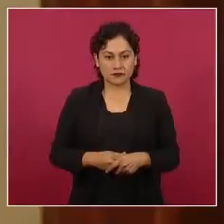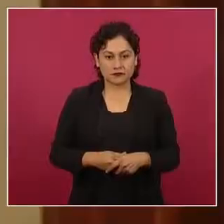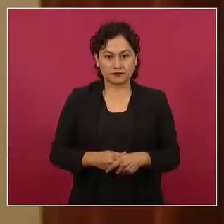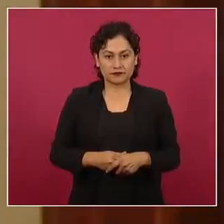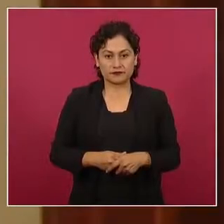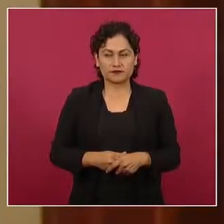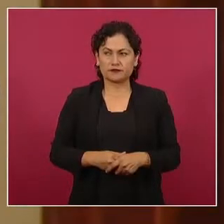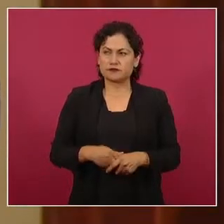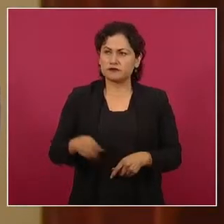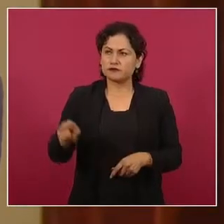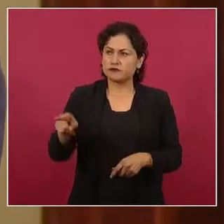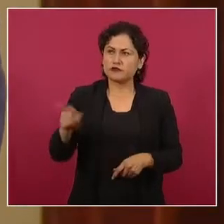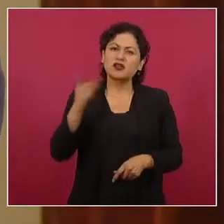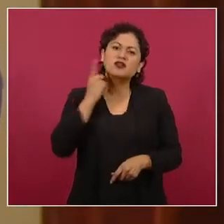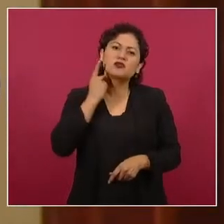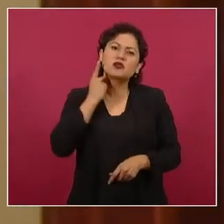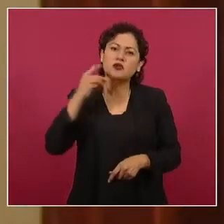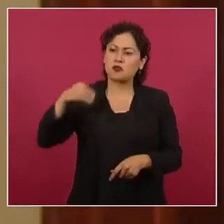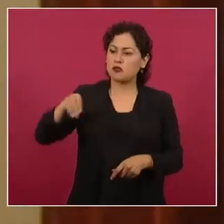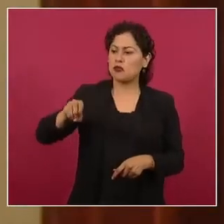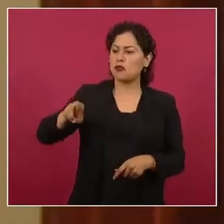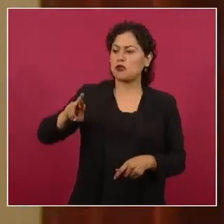El diputado Moreira.